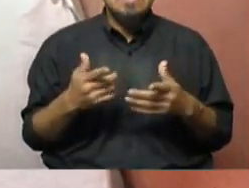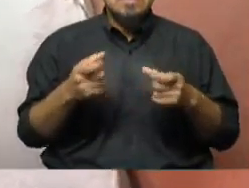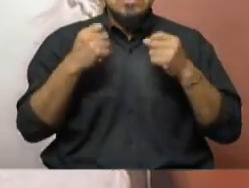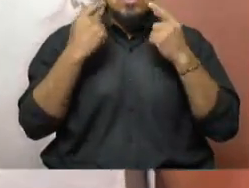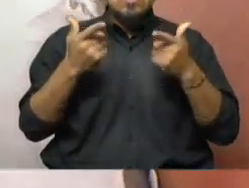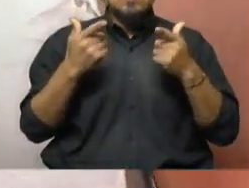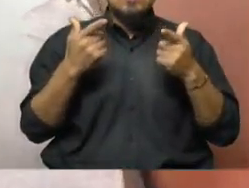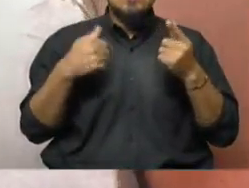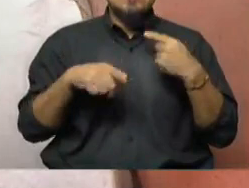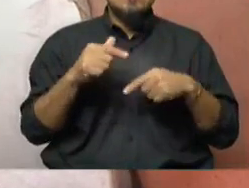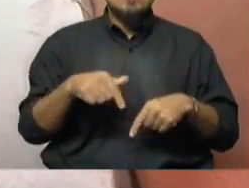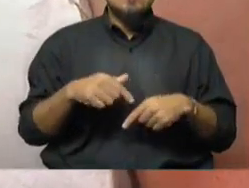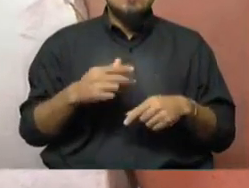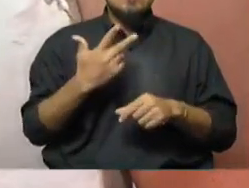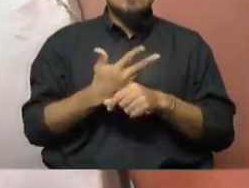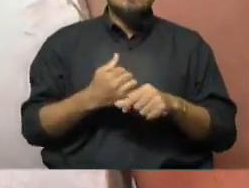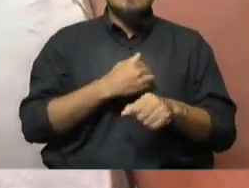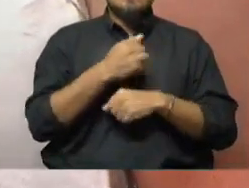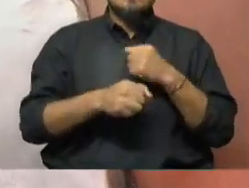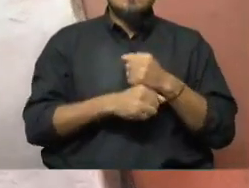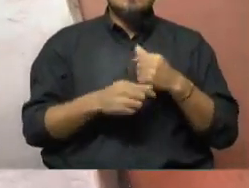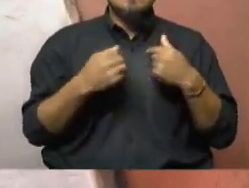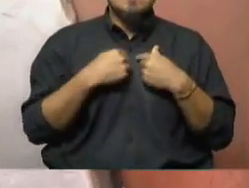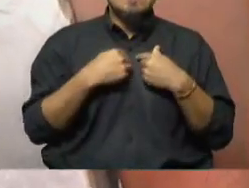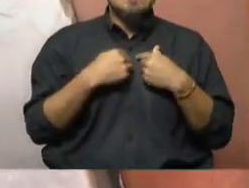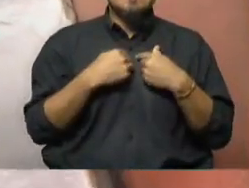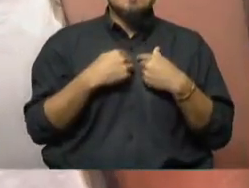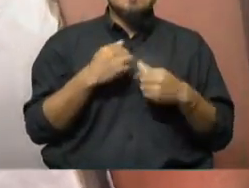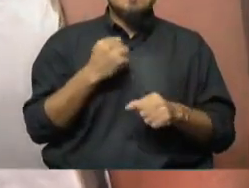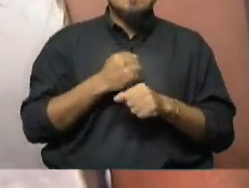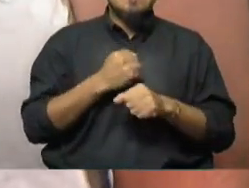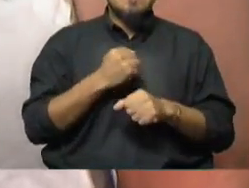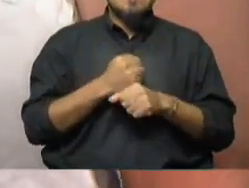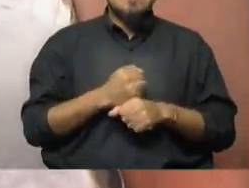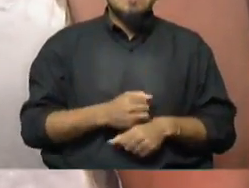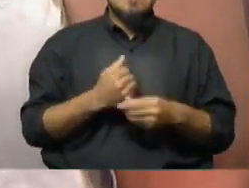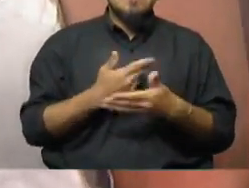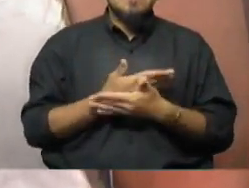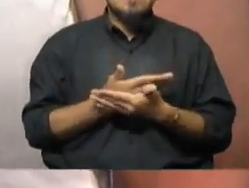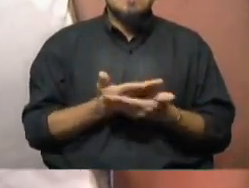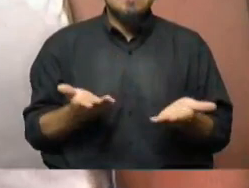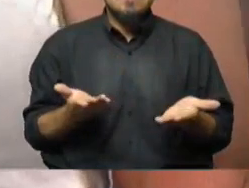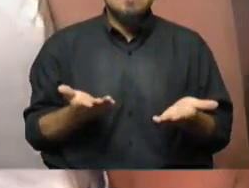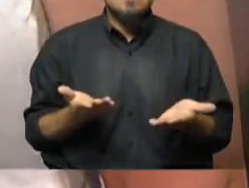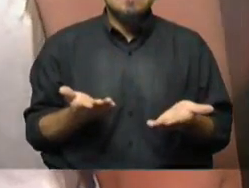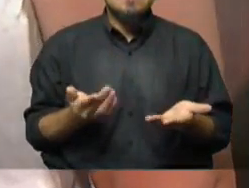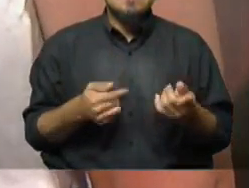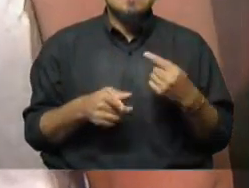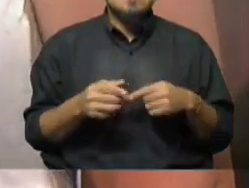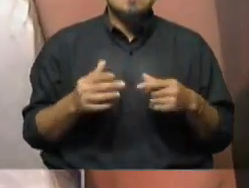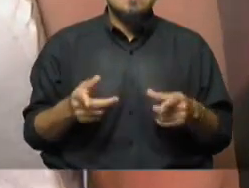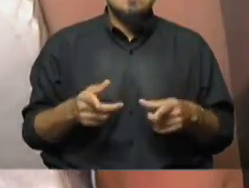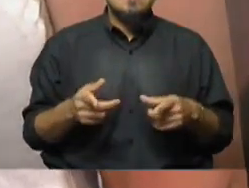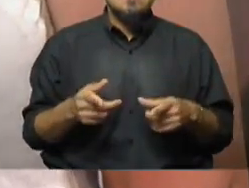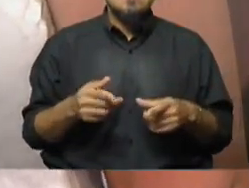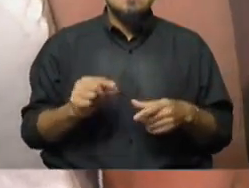de todos de estos 3 años ya que venimos trabajando en esto, visibilizando, se nos dio un graffiti